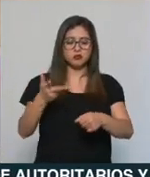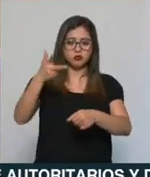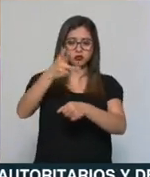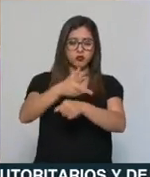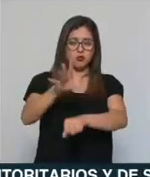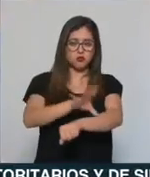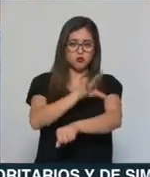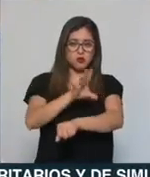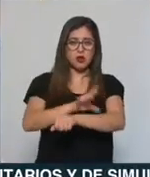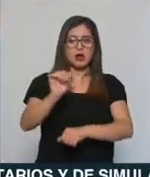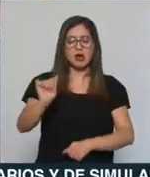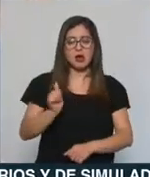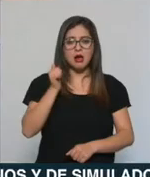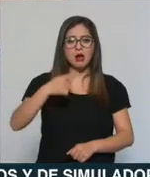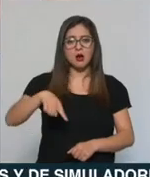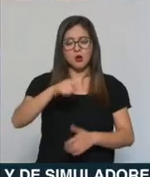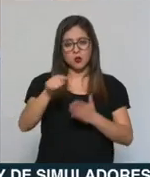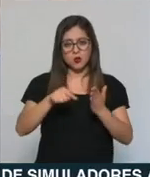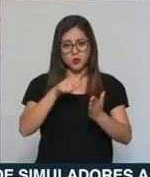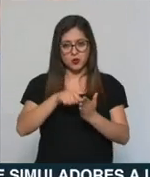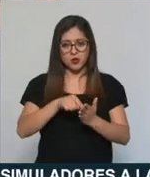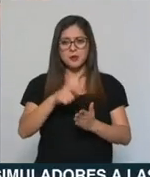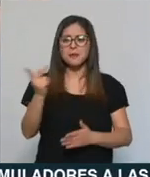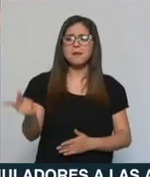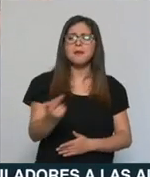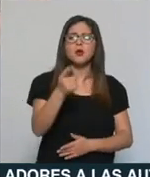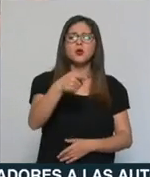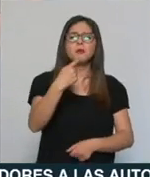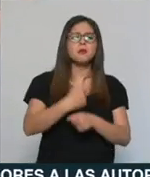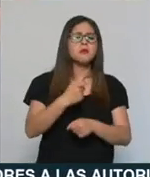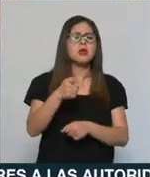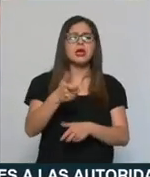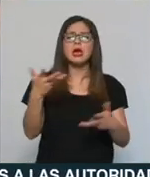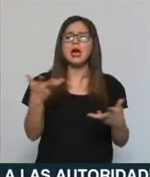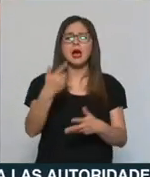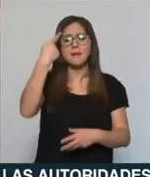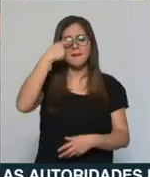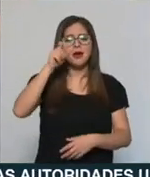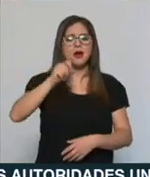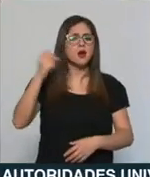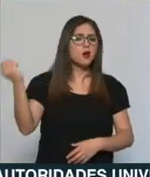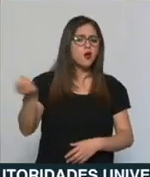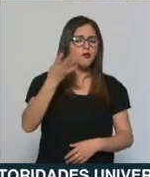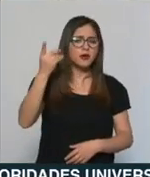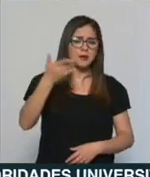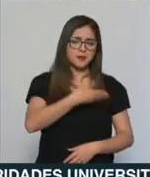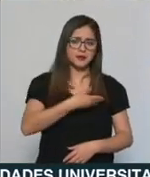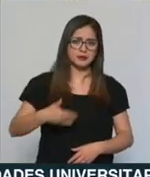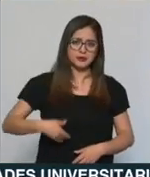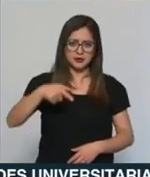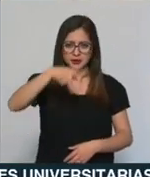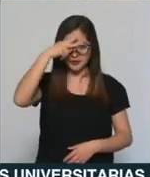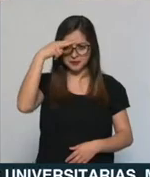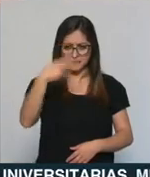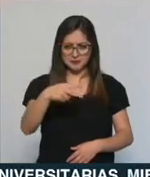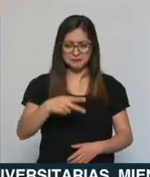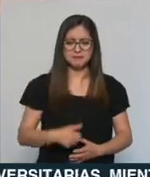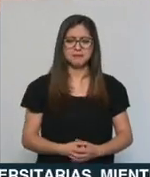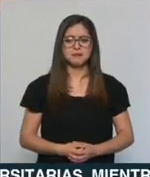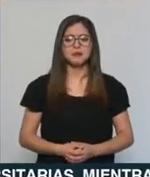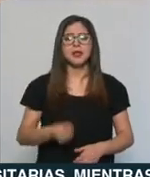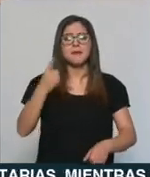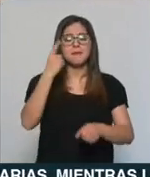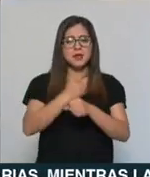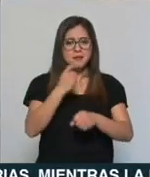alcanzar un lugar. Amigo, ¿qué realizas primero al llegar aquí a la conferencia del presidente Andrés Manuel? Pues primero tengo que conectarme, checar todo